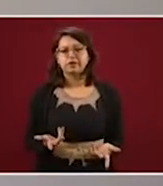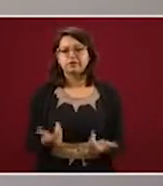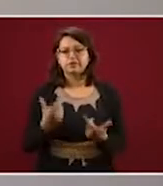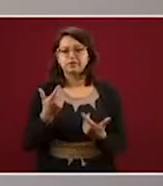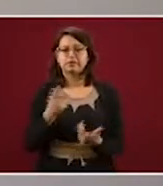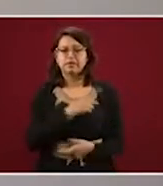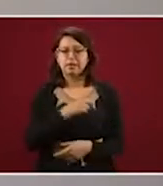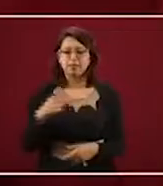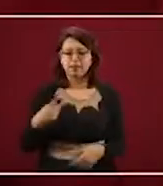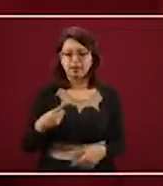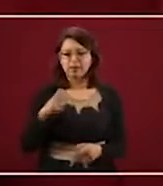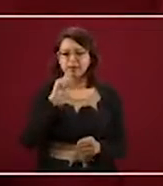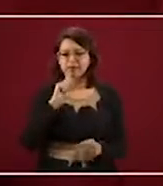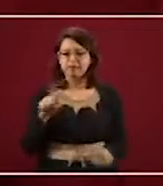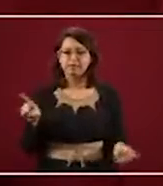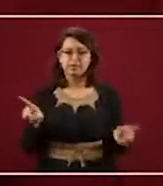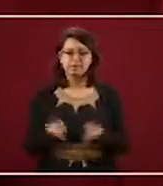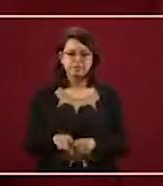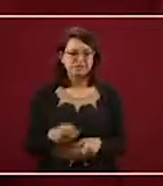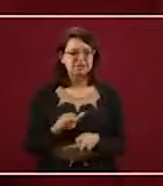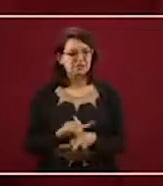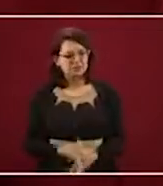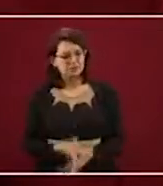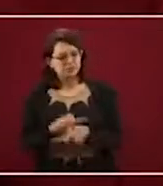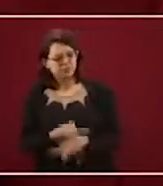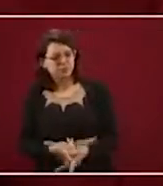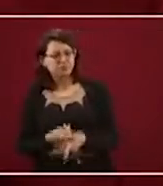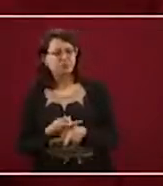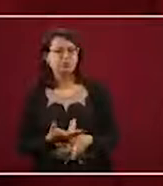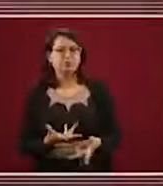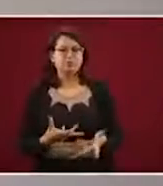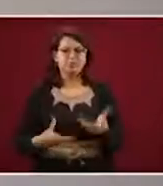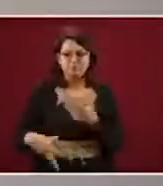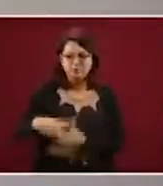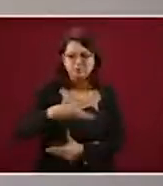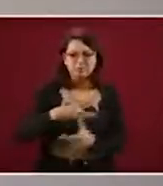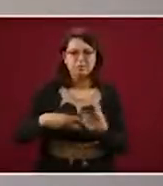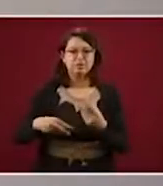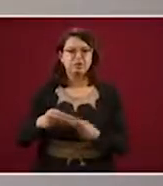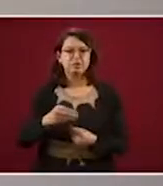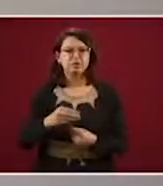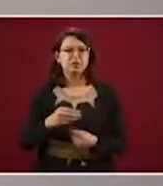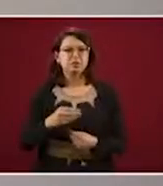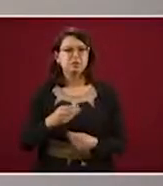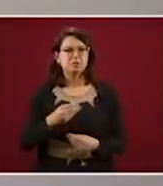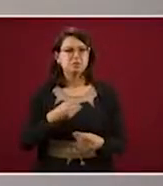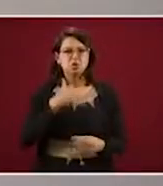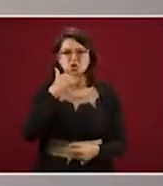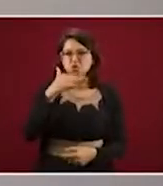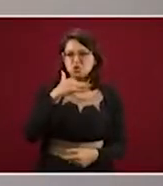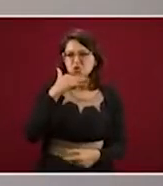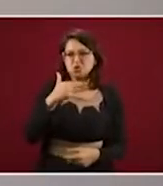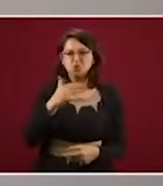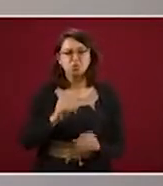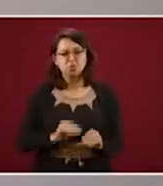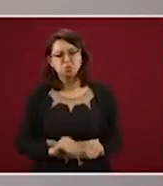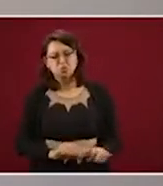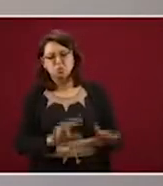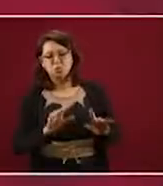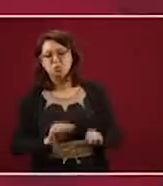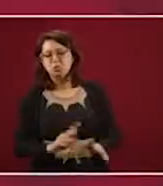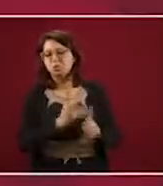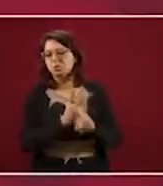tolerancia, de que se permita la impunidad, de que se permita